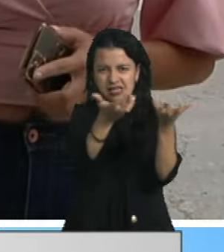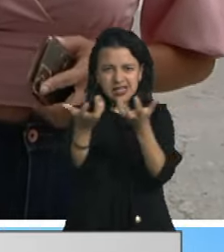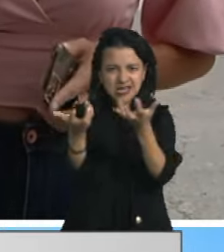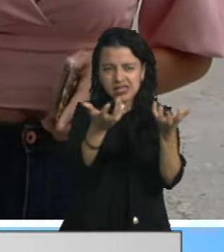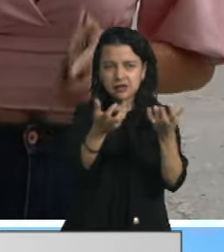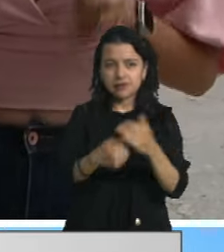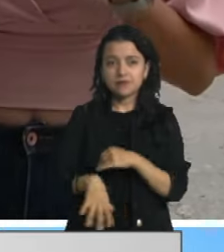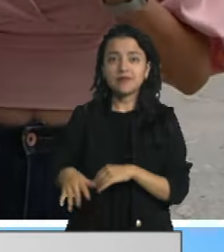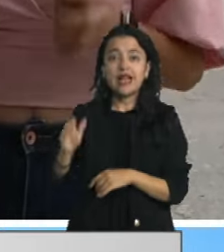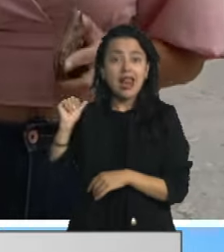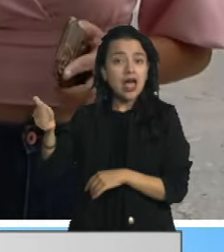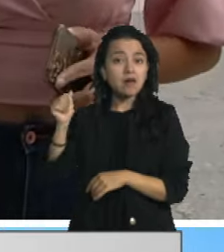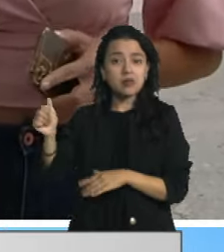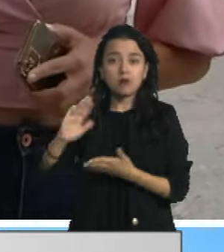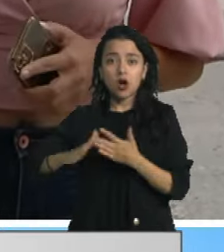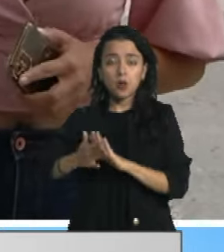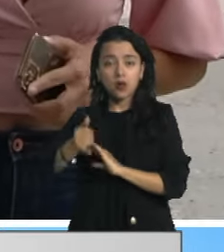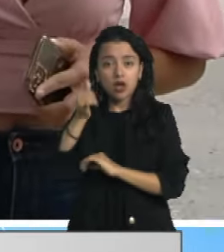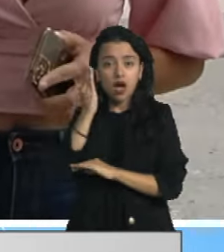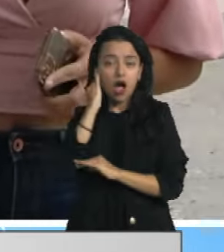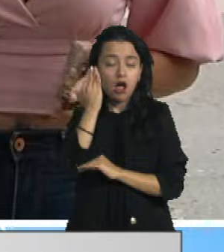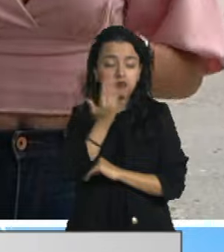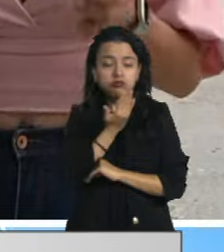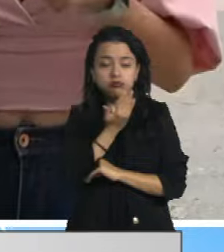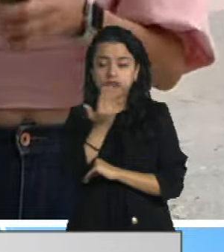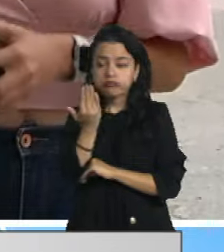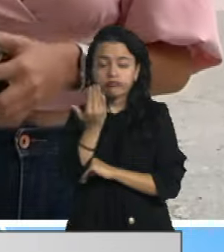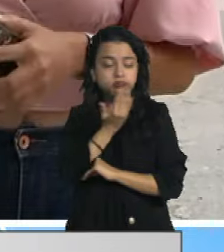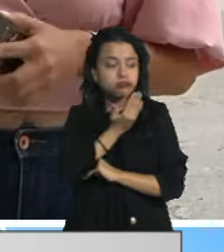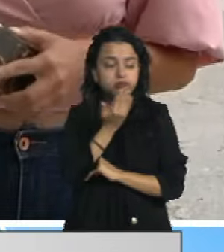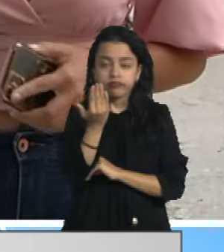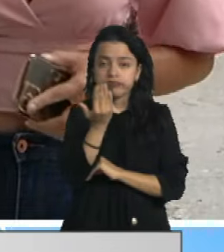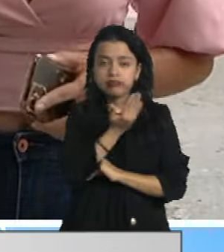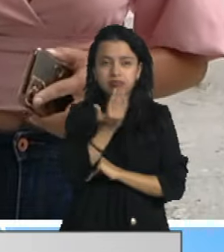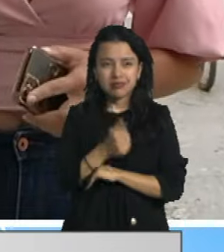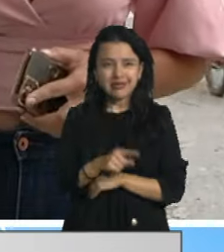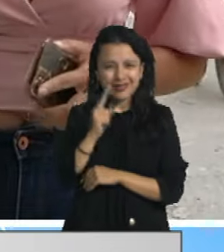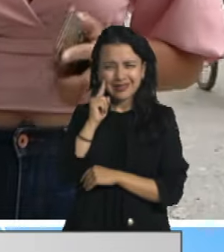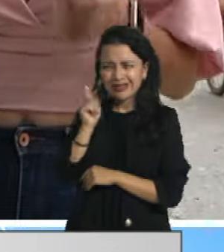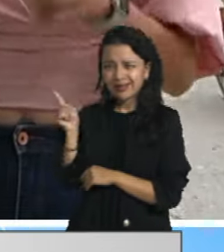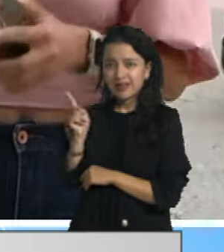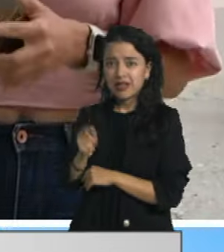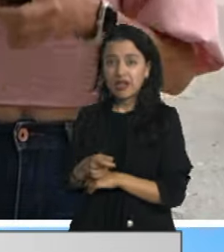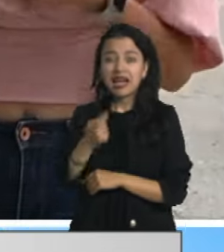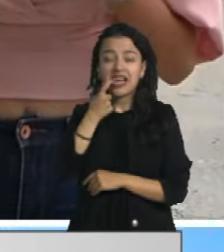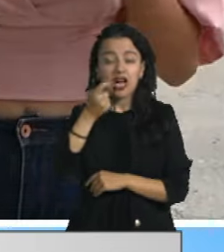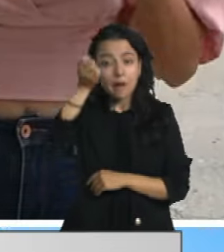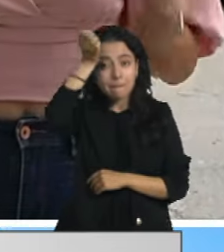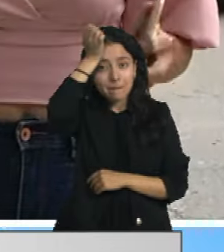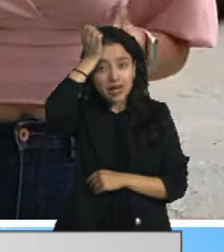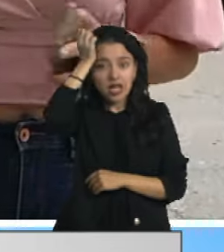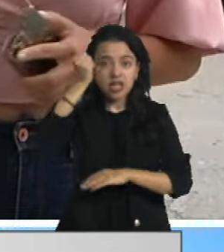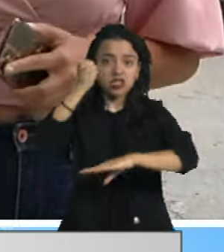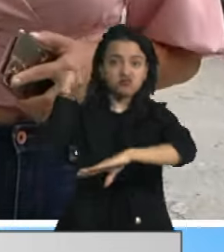grabado por la comunidad, donde se ve que los jóvenes no solamente utilizan piedras y armas blancas como